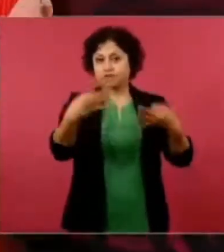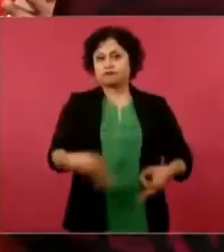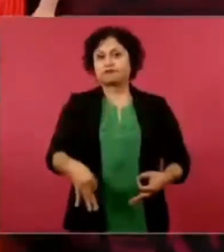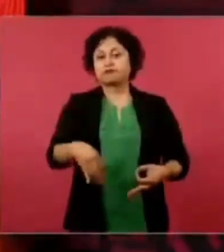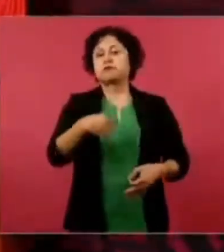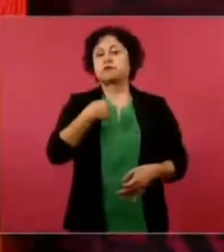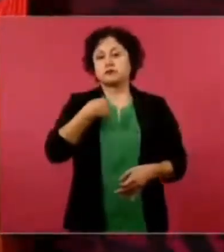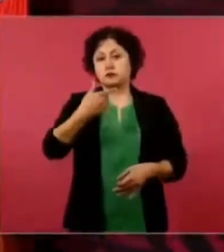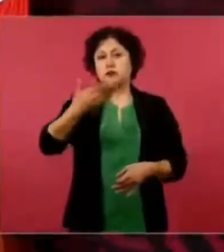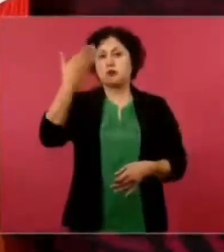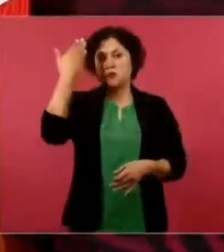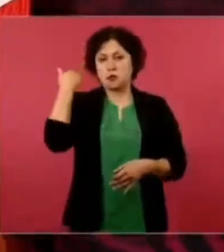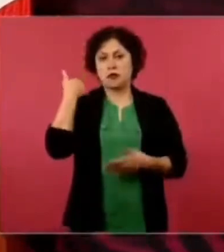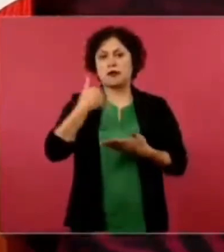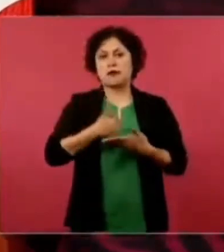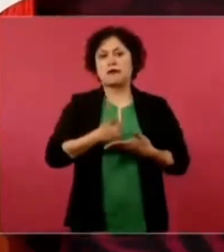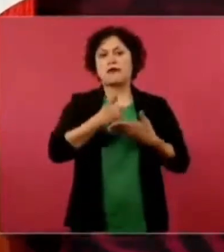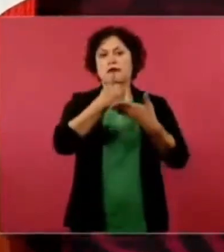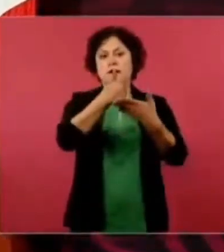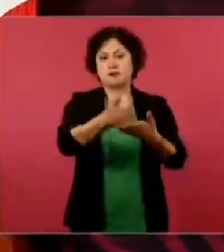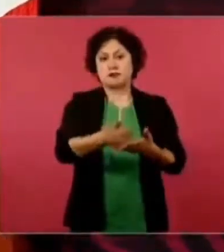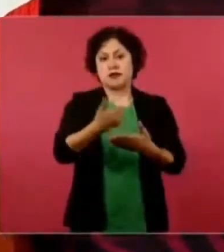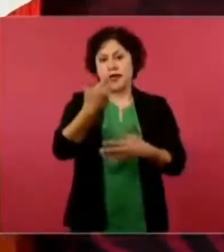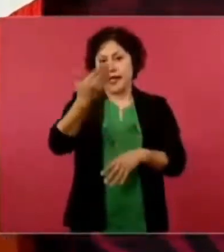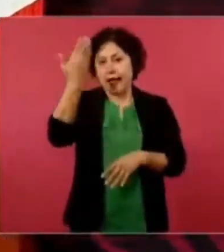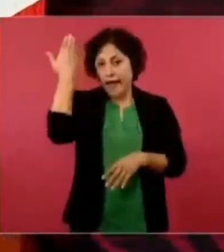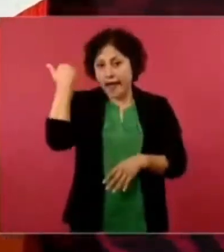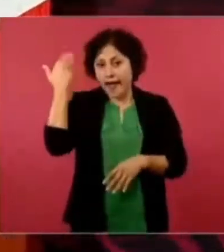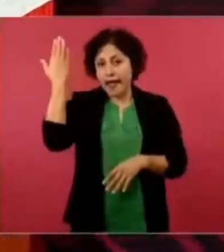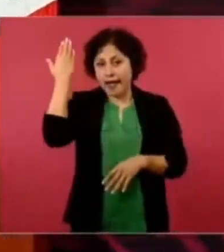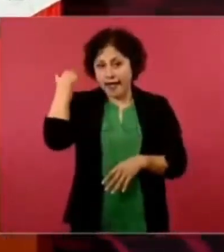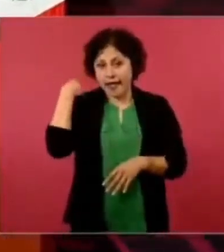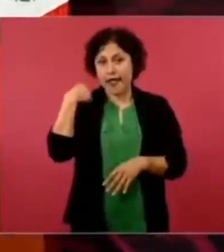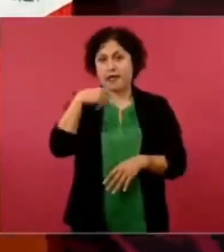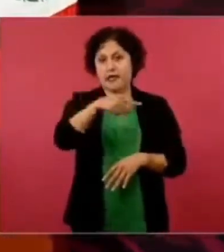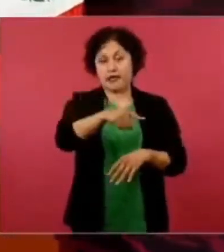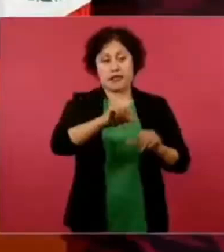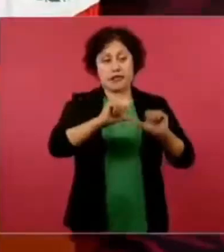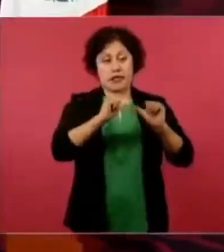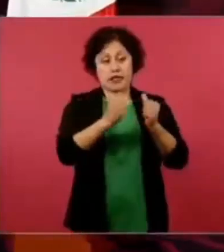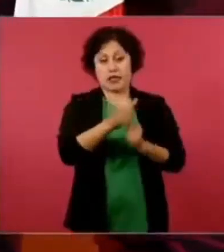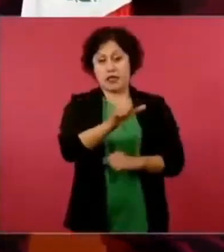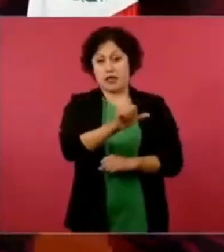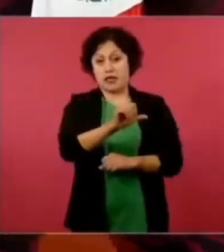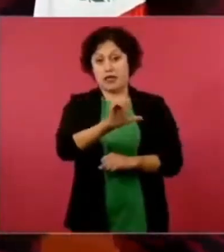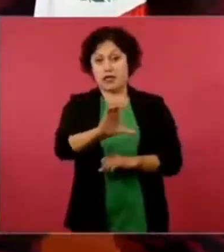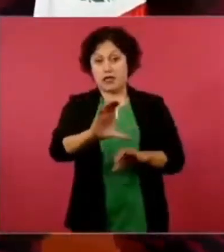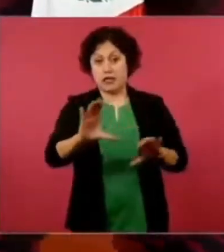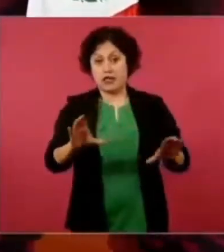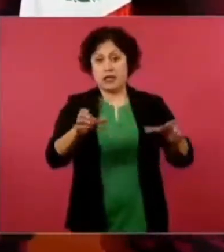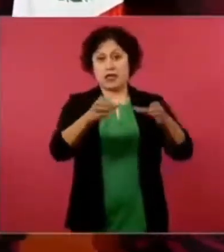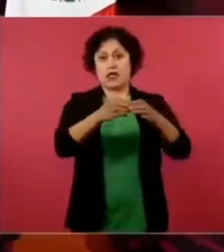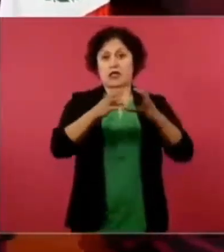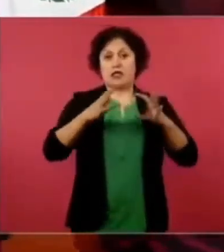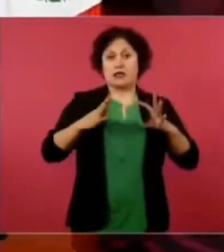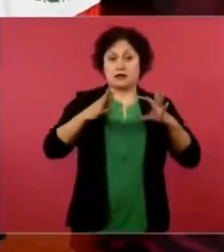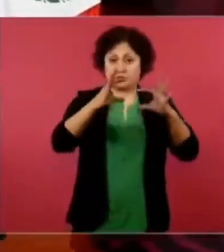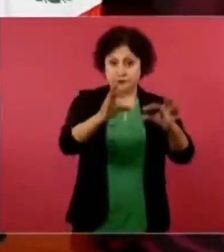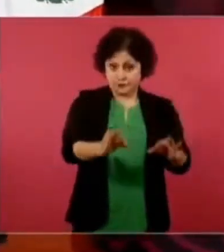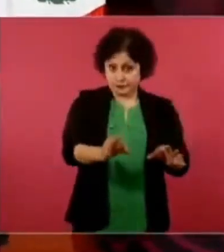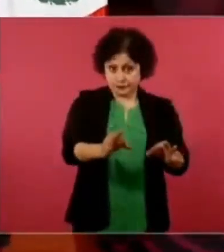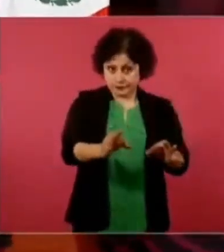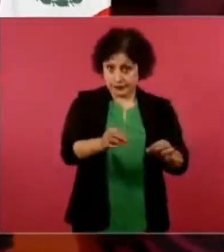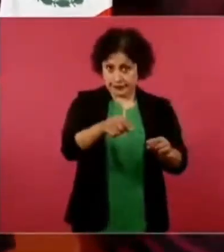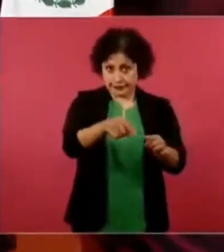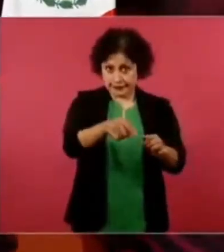ayudar, bueno, antes de que se creara una asociación civil para la defensa de derechos